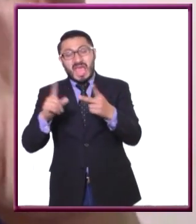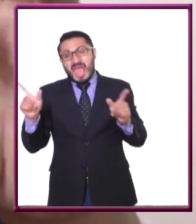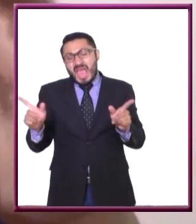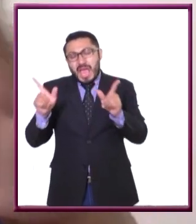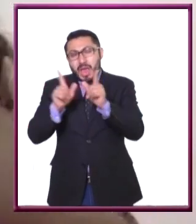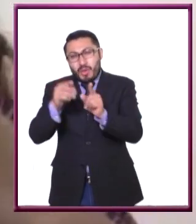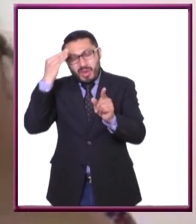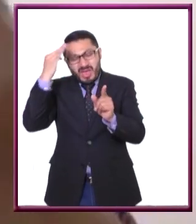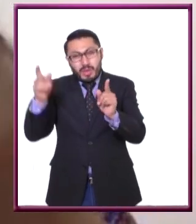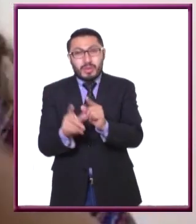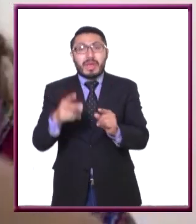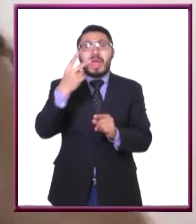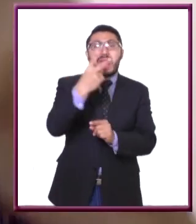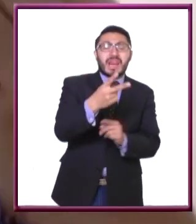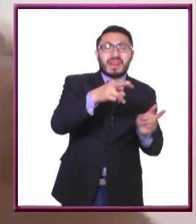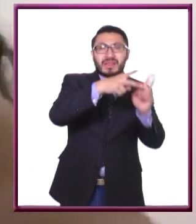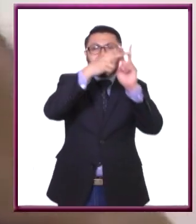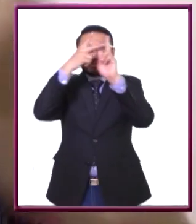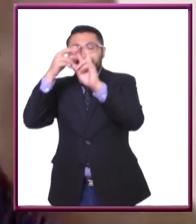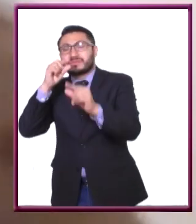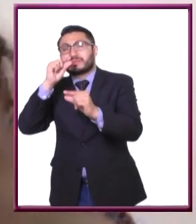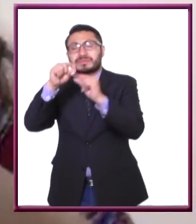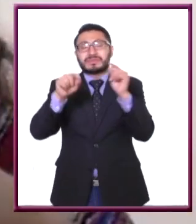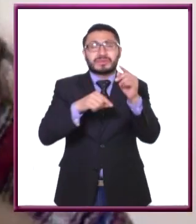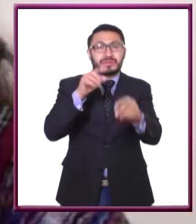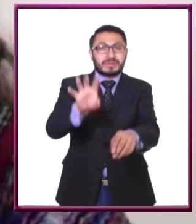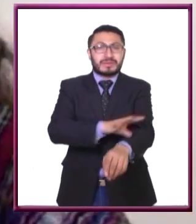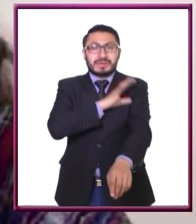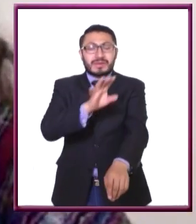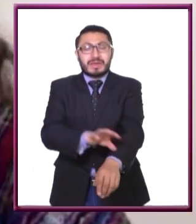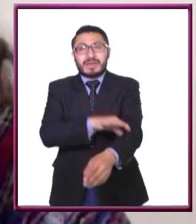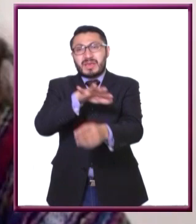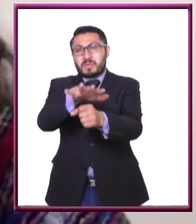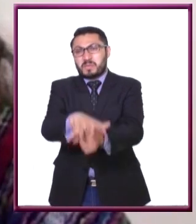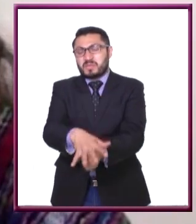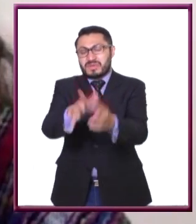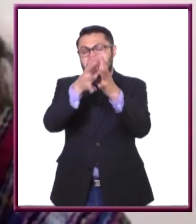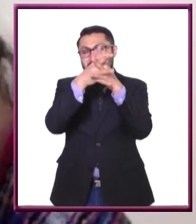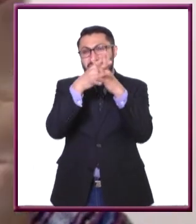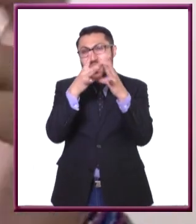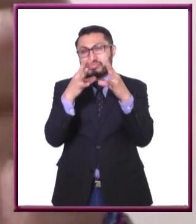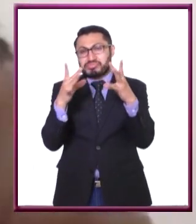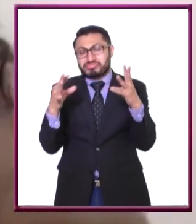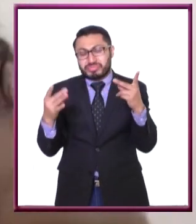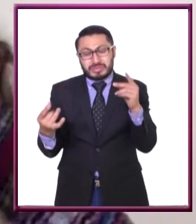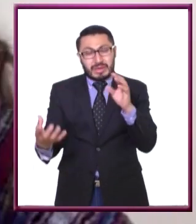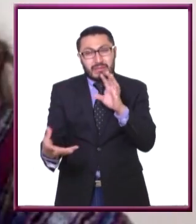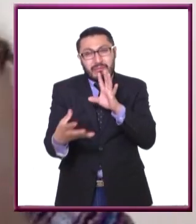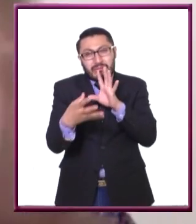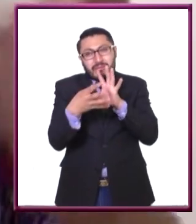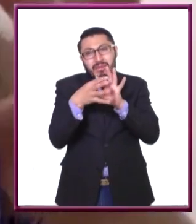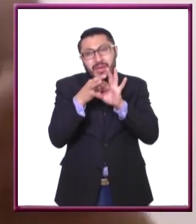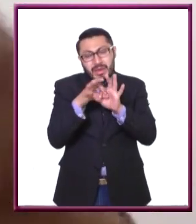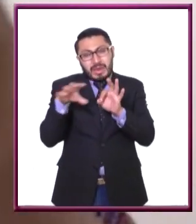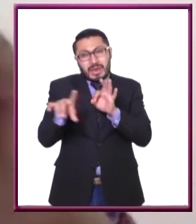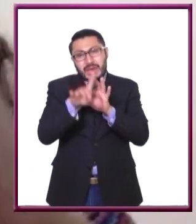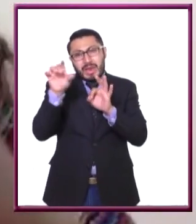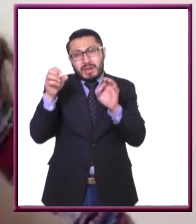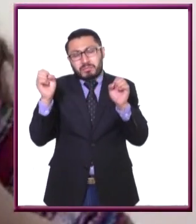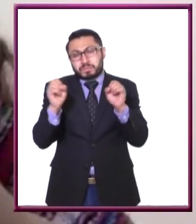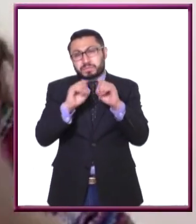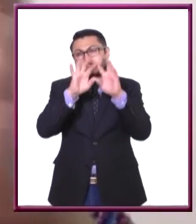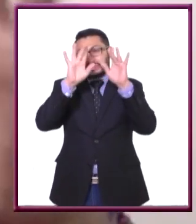dos estrellas que eventualmente pierden su energía gravitacional para unirse, y a la hora de